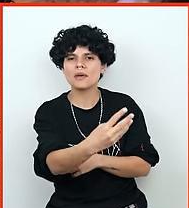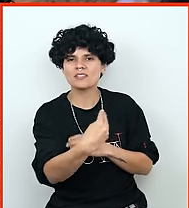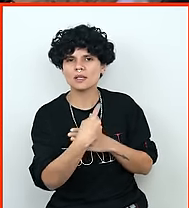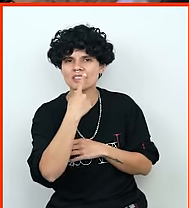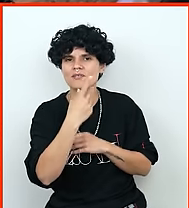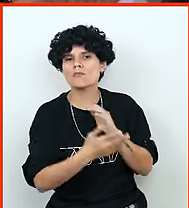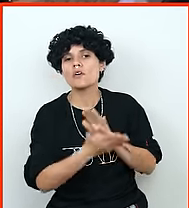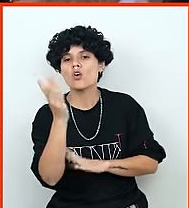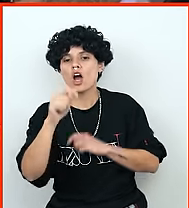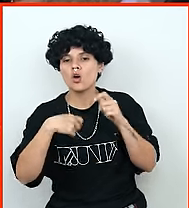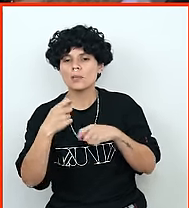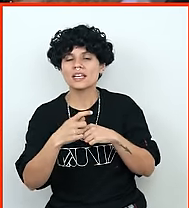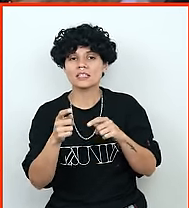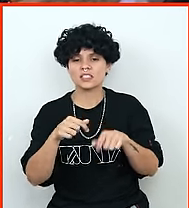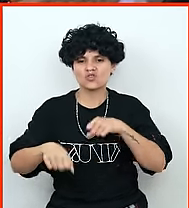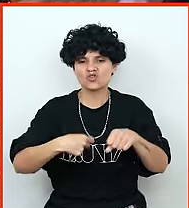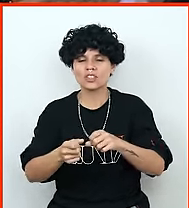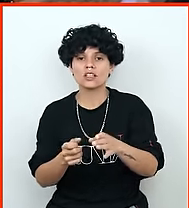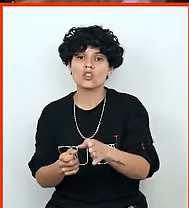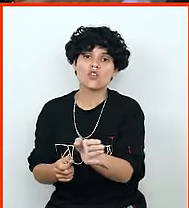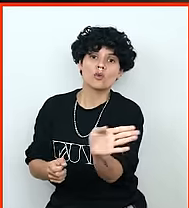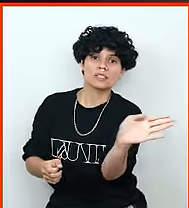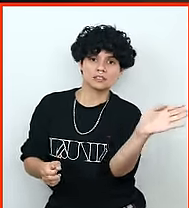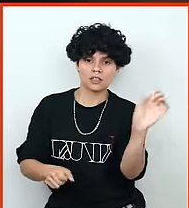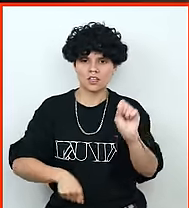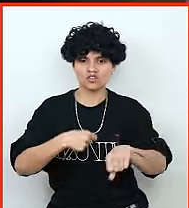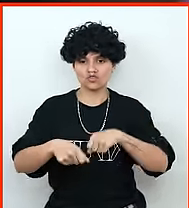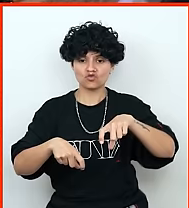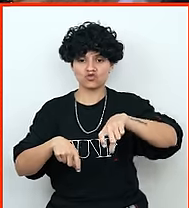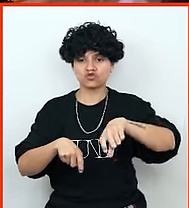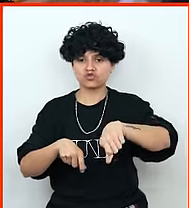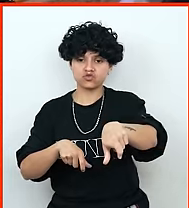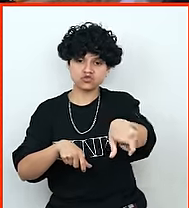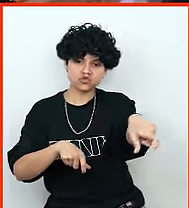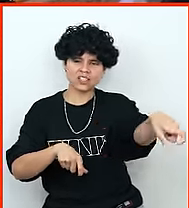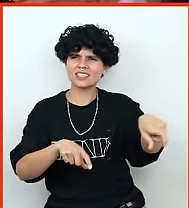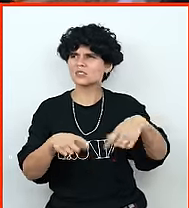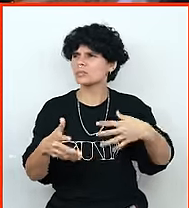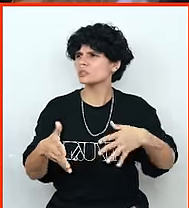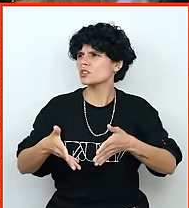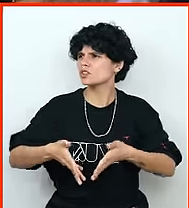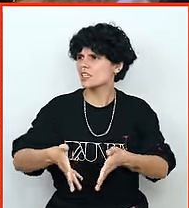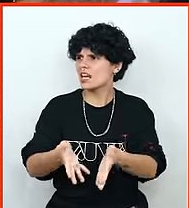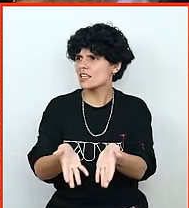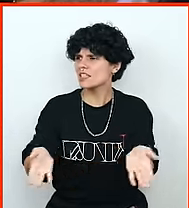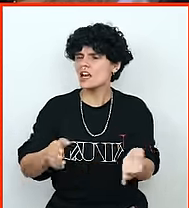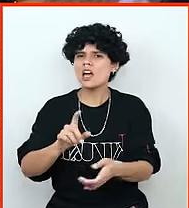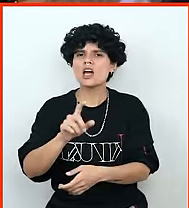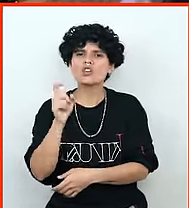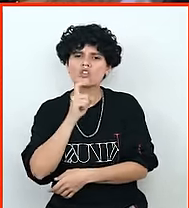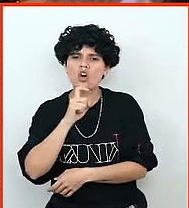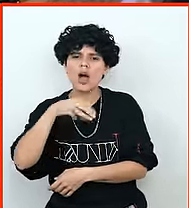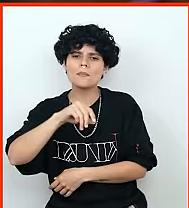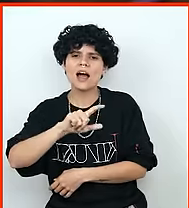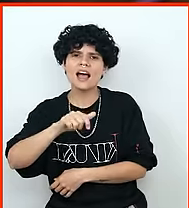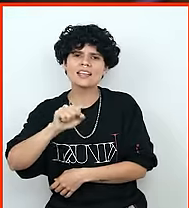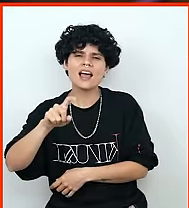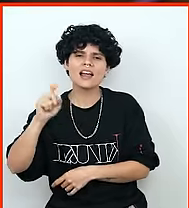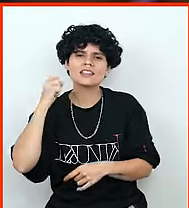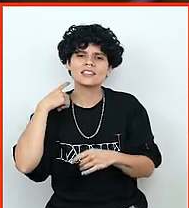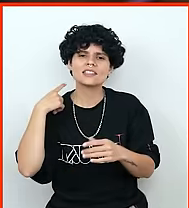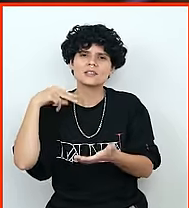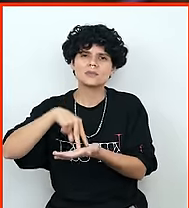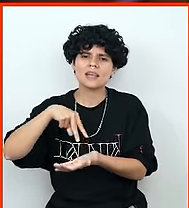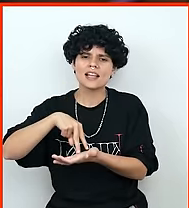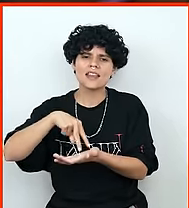me dice, me tengo que ir a comer. Entonces vamos por una calle y él dobló para la izquierda. Y yo me acuerdo, para entender el contexto, hasta las vías de Arikawa, de Rojas Magallanes, del paradero